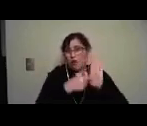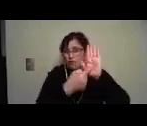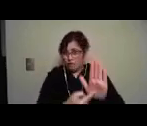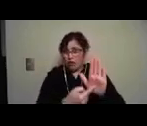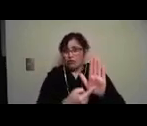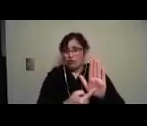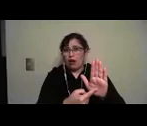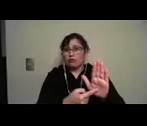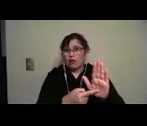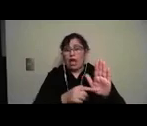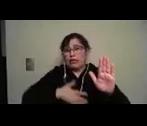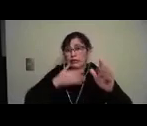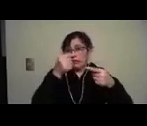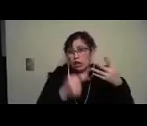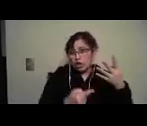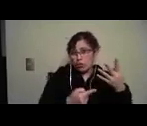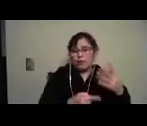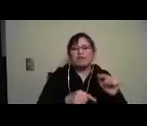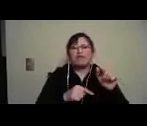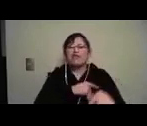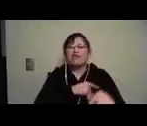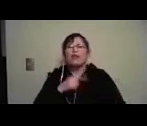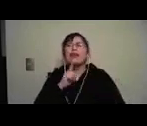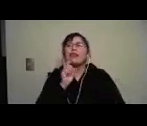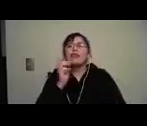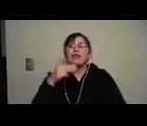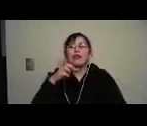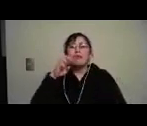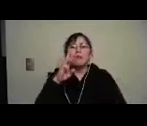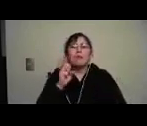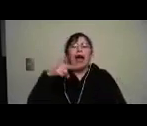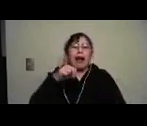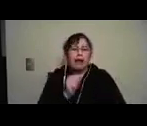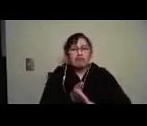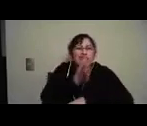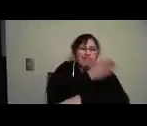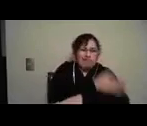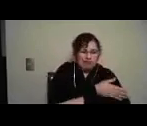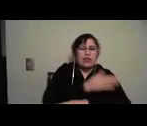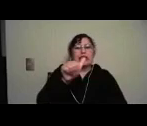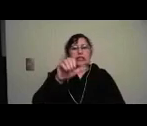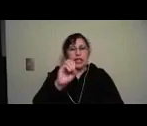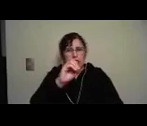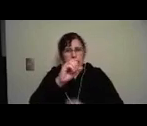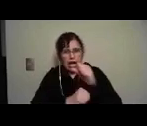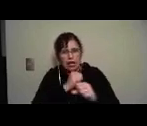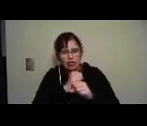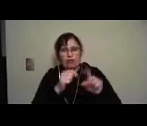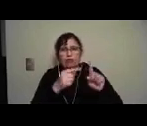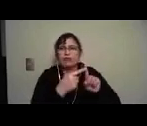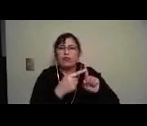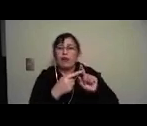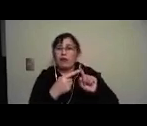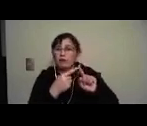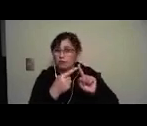una presentación temprana o inicial, ya, y la verdad que esta es la presentación que tiende a